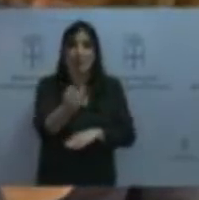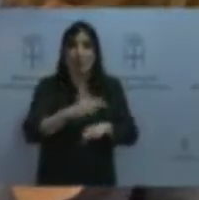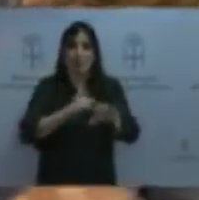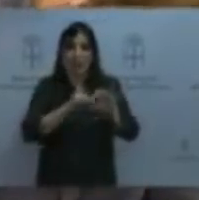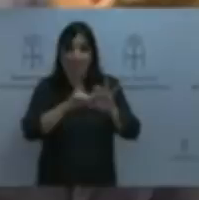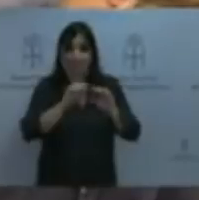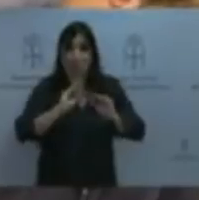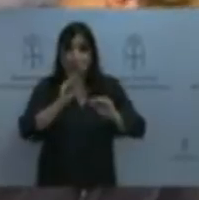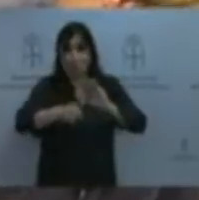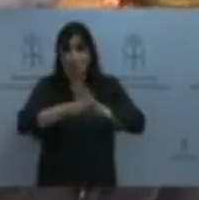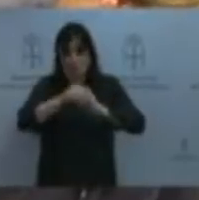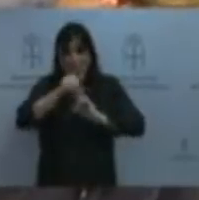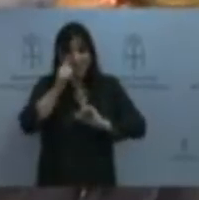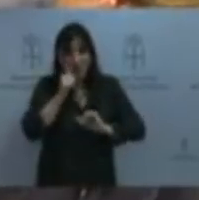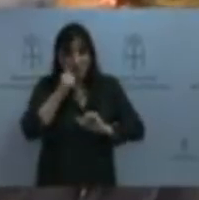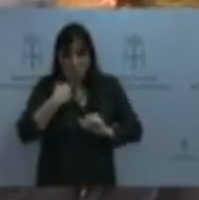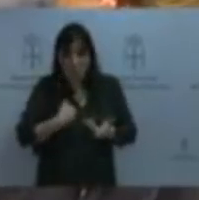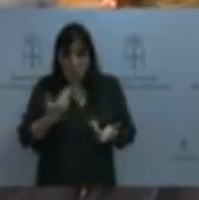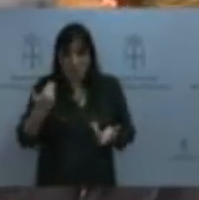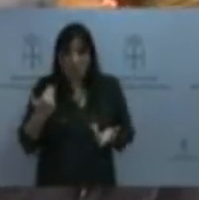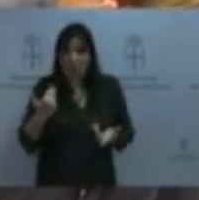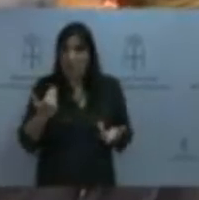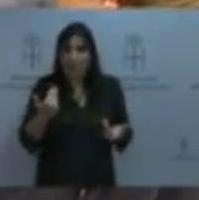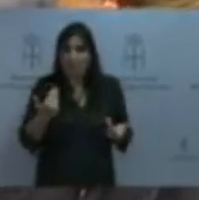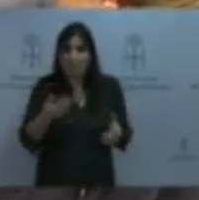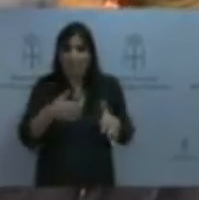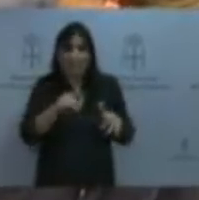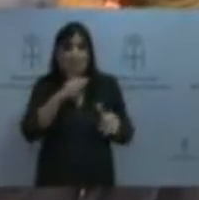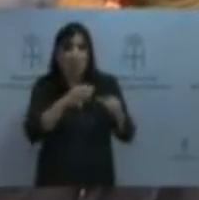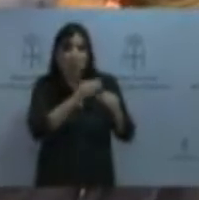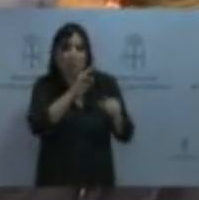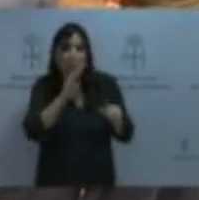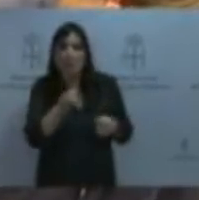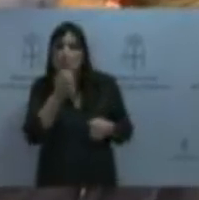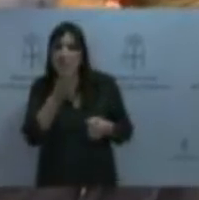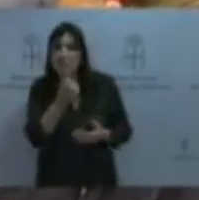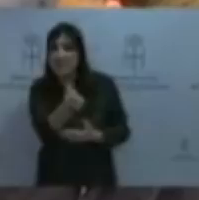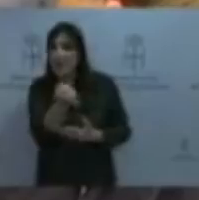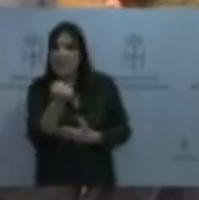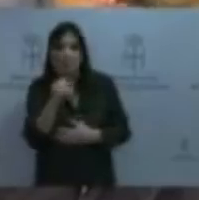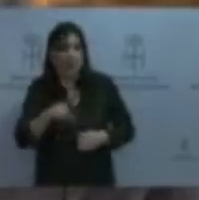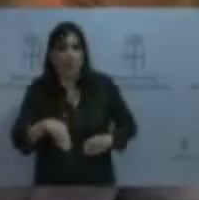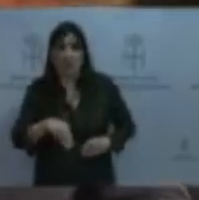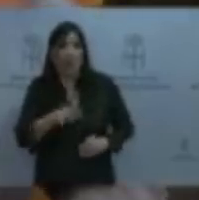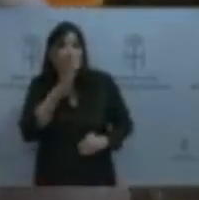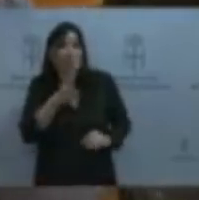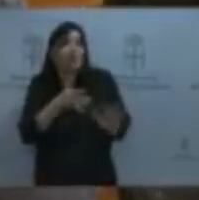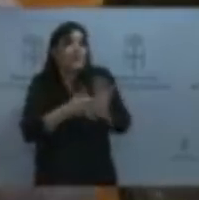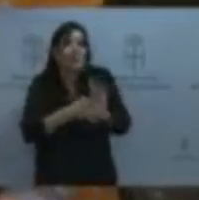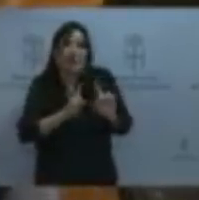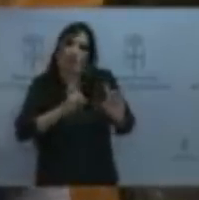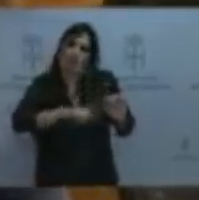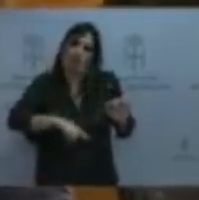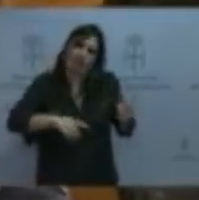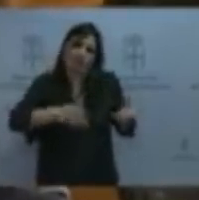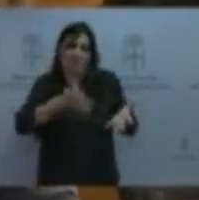encontraban, porque los grupos Popular y Socialista rechazaron apoyarla. Nunca dijeron por qué, aunque podemos intuir las razones. Poco